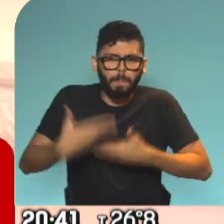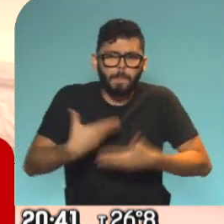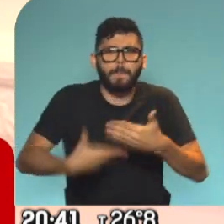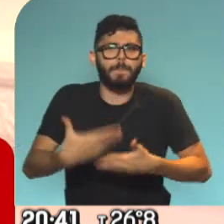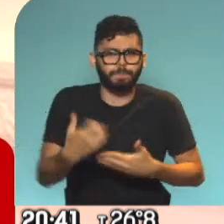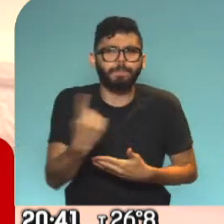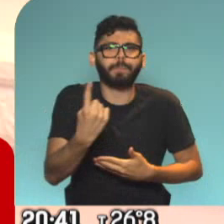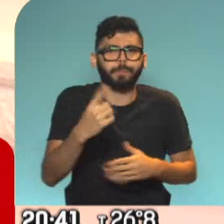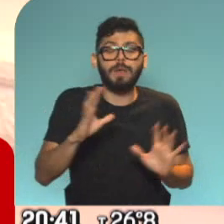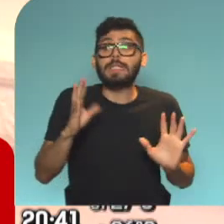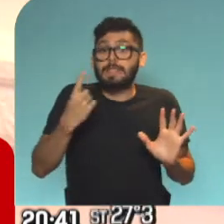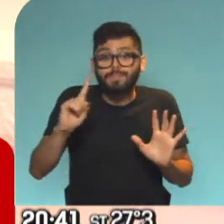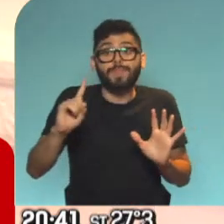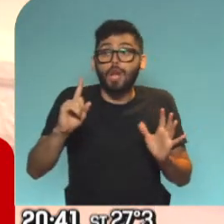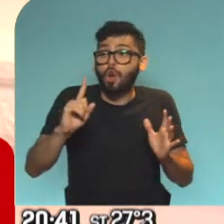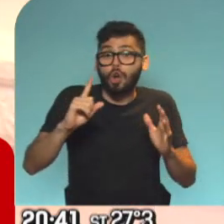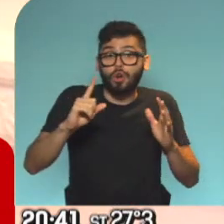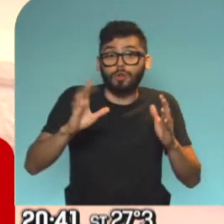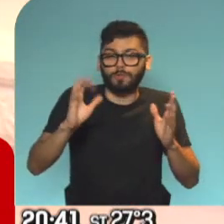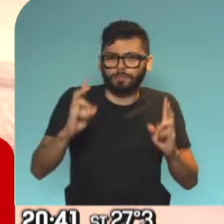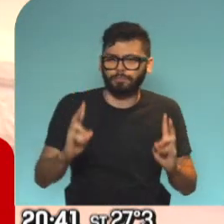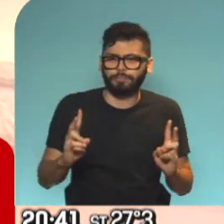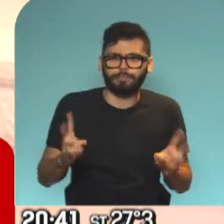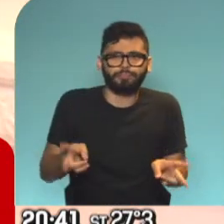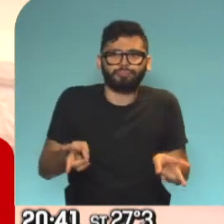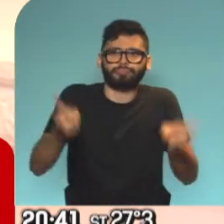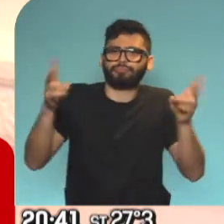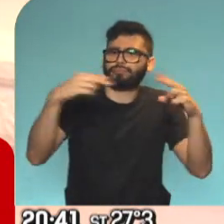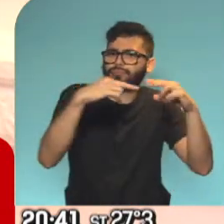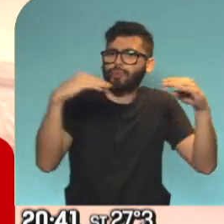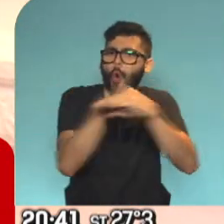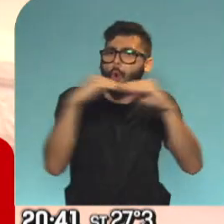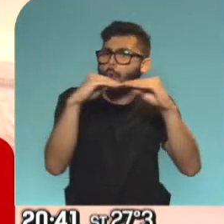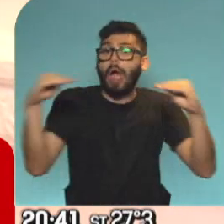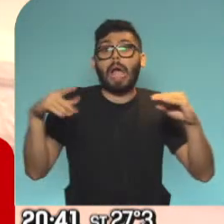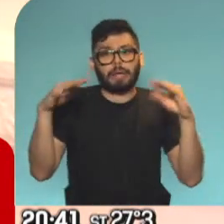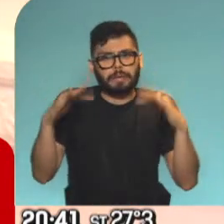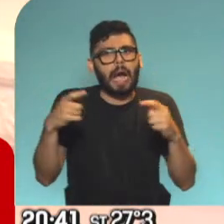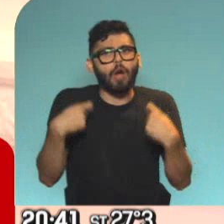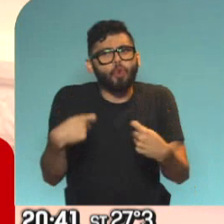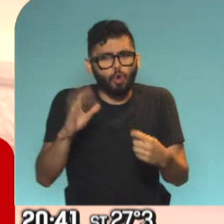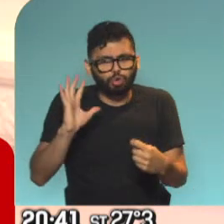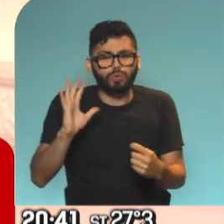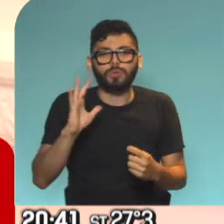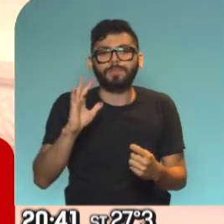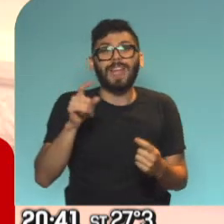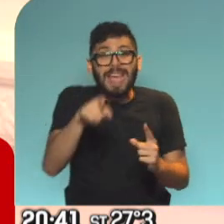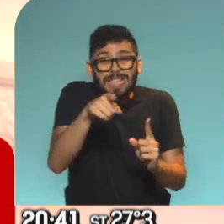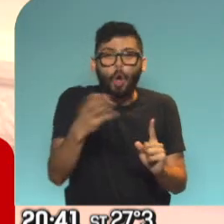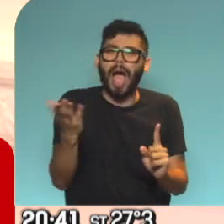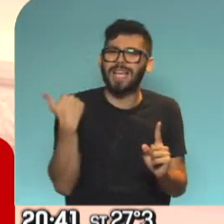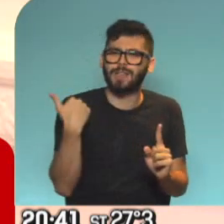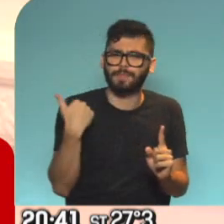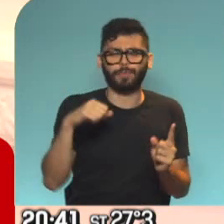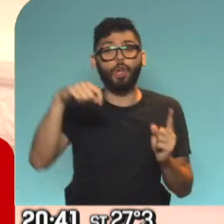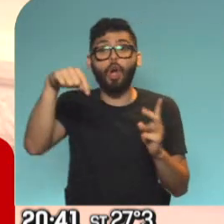llevarse adelante, pero son obras de infraestructura en altura que tienen un costo muy específico. Eso fue el día de ayer. Y el día